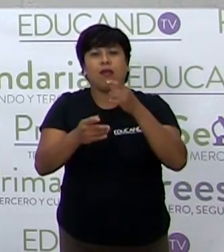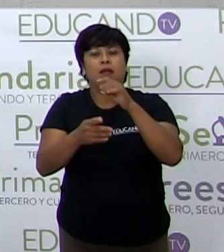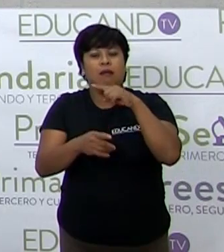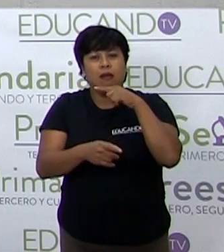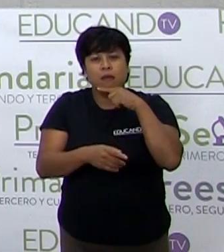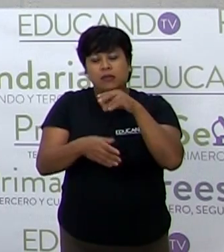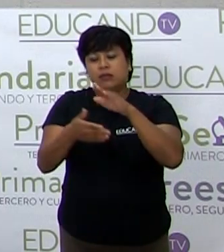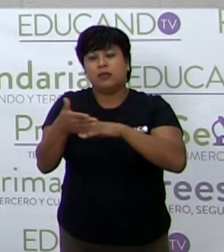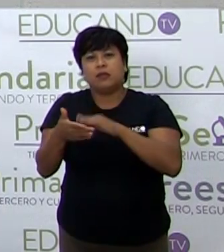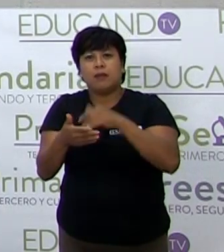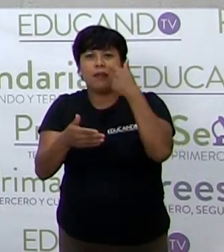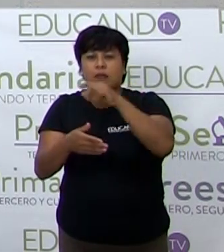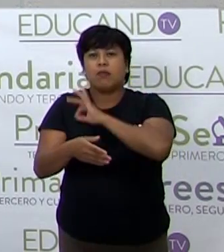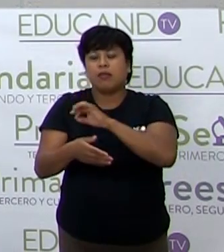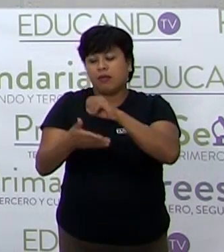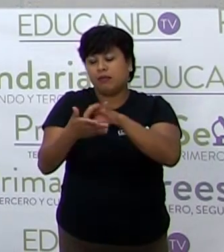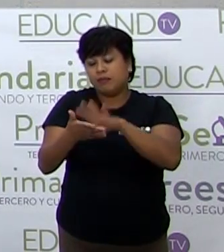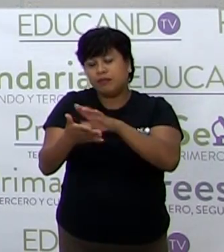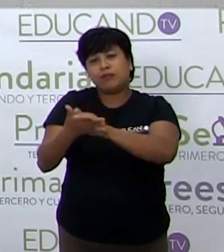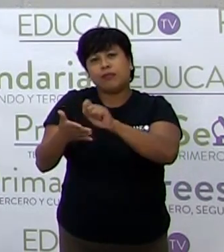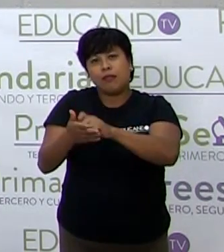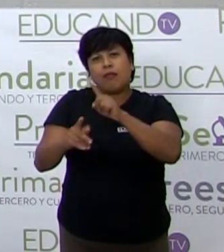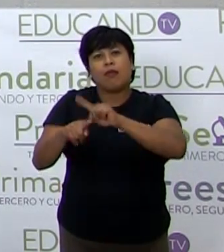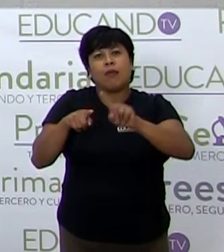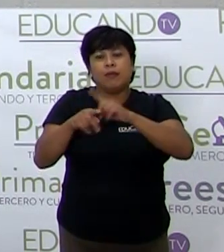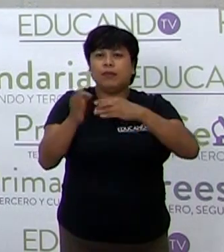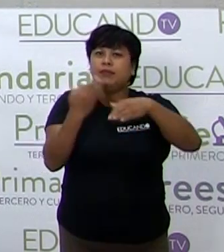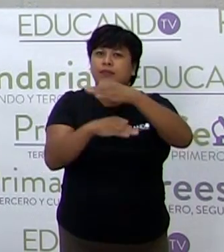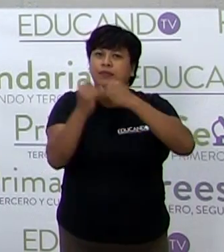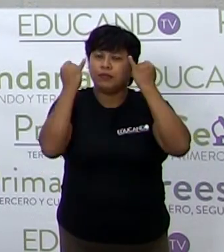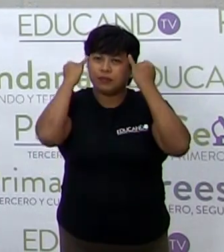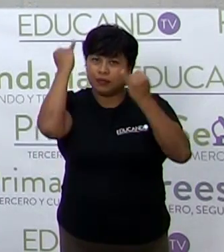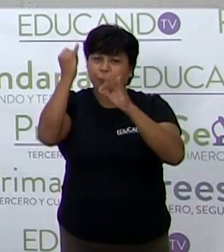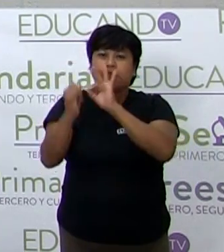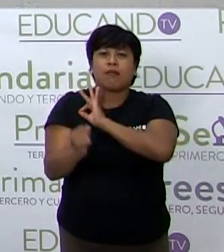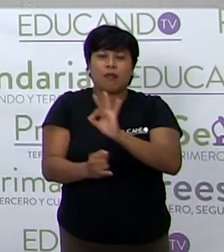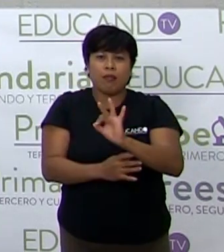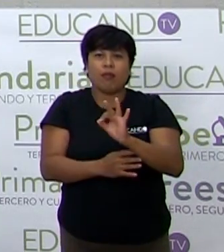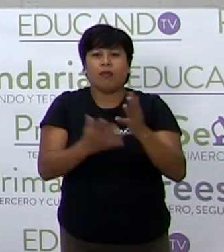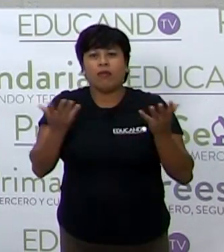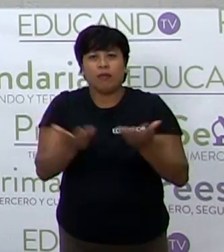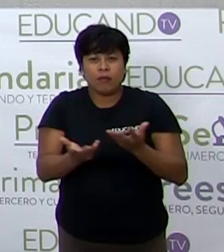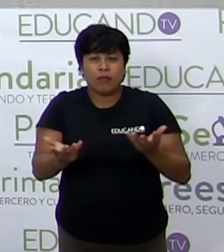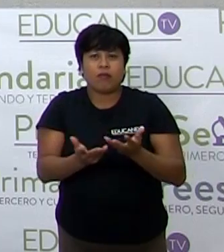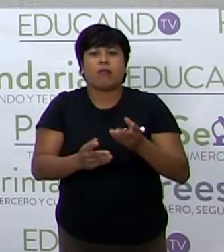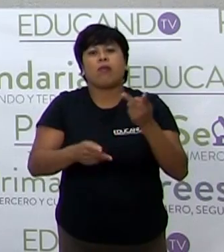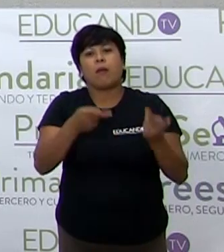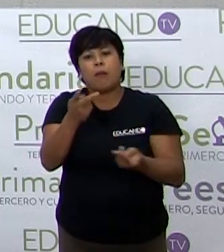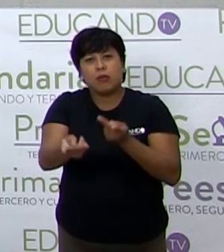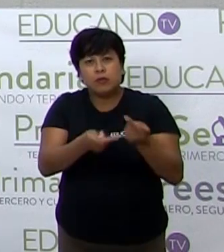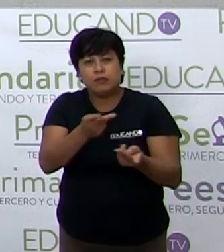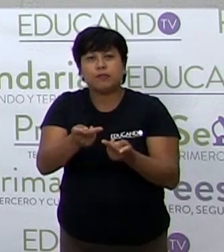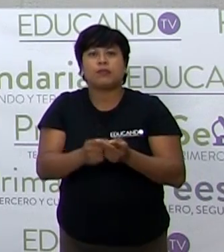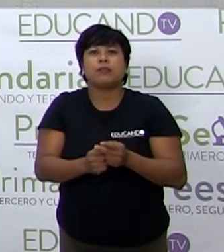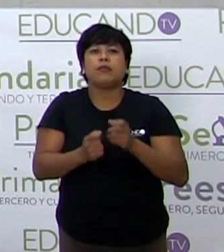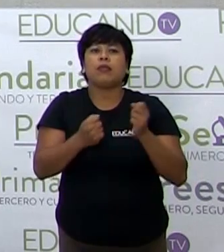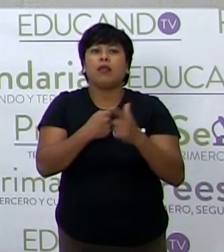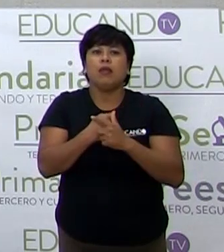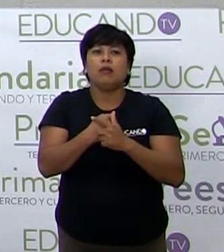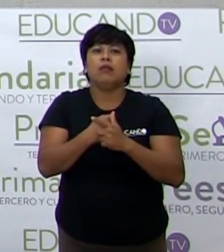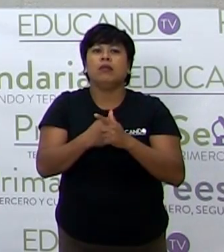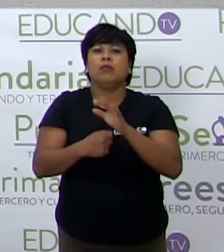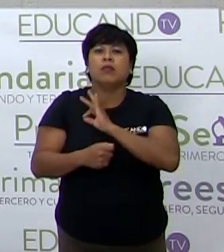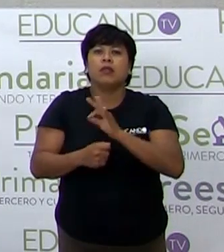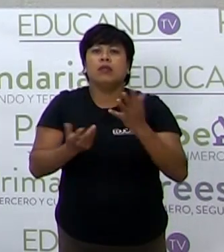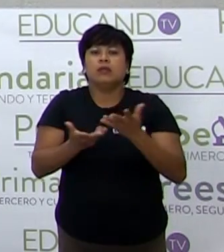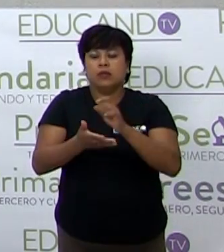papel con el cual puedes estar registrando todas las ideas que puedas ir planteándote, preguntas, algunas sugerencias que